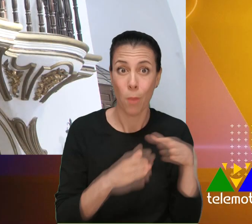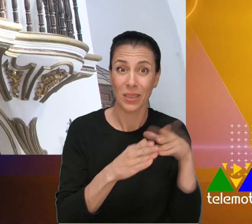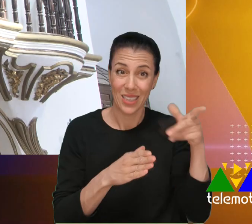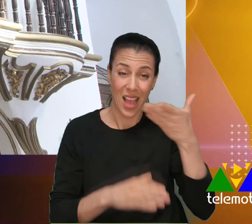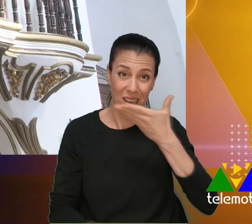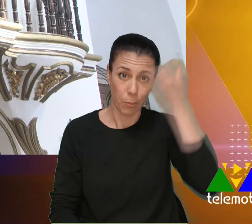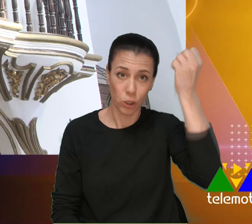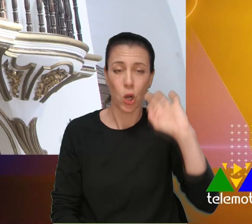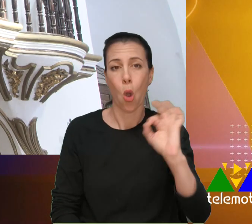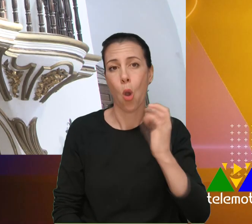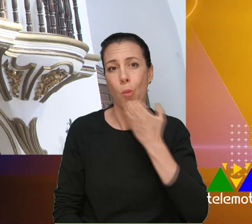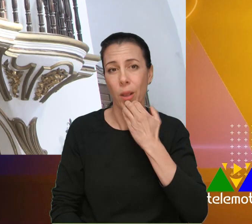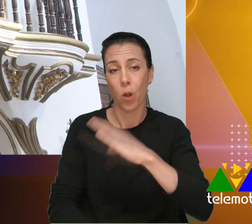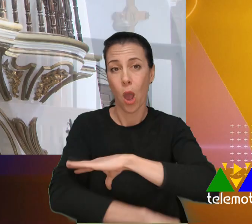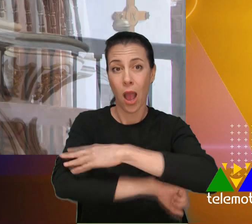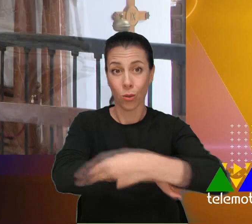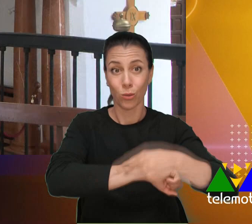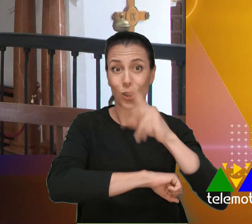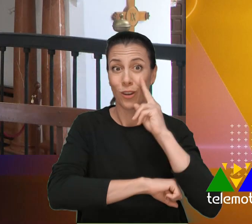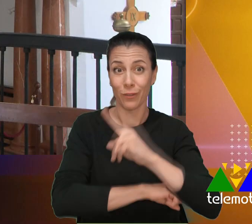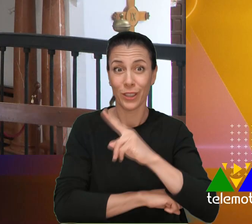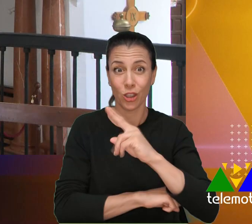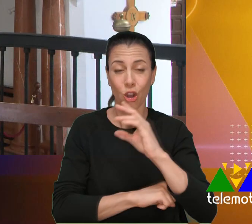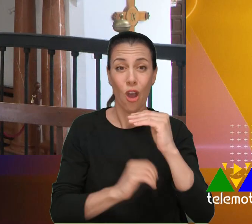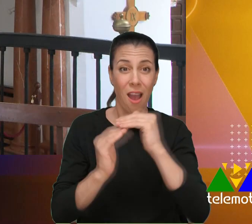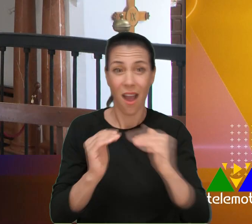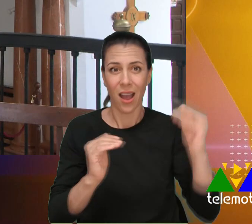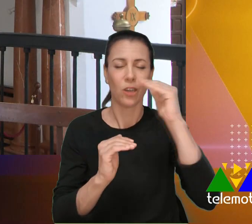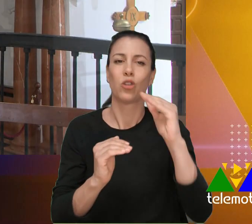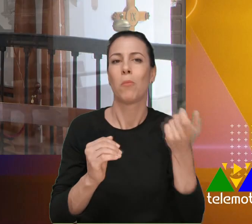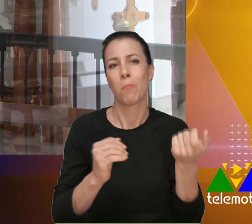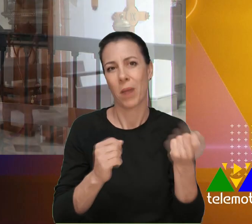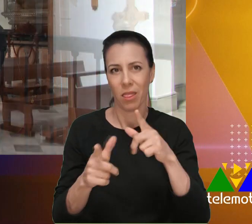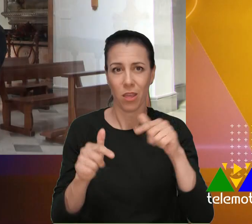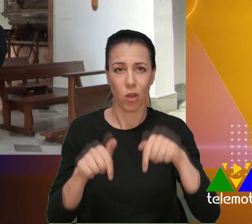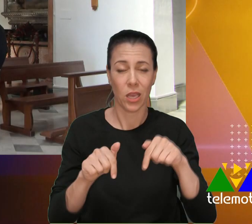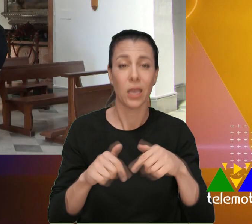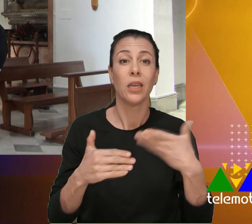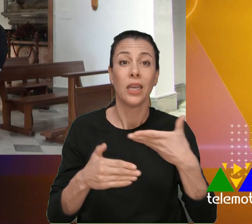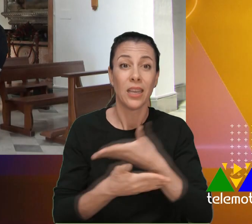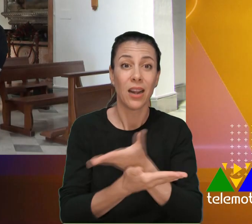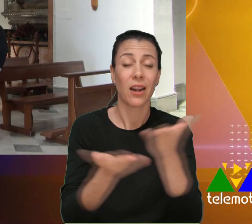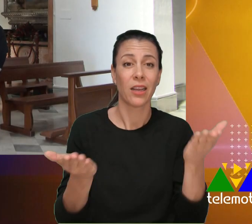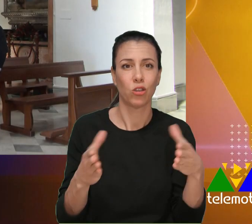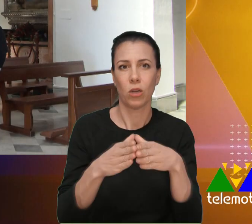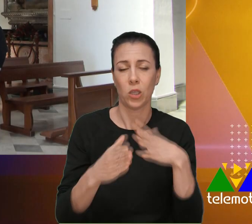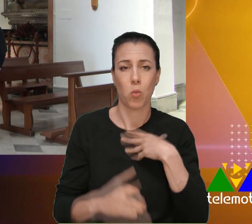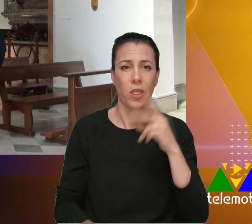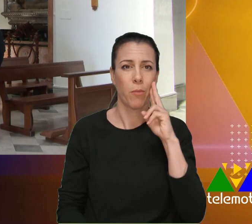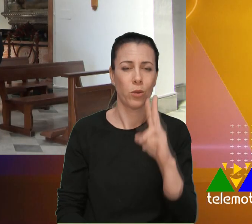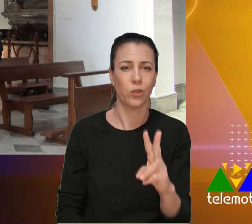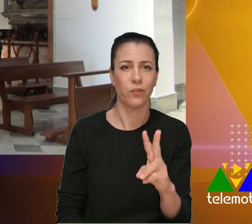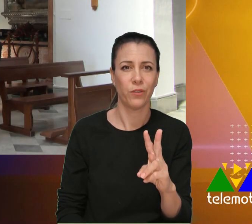coro en alto, o de los agustinos, que tiene el coro en alto, sería algo por el estilo. Y el resto de la iglesia, como lo podemos ver, es